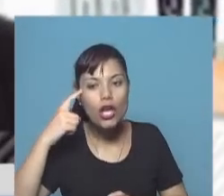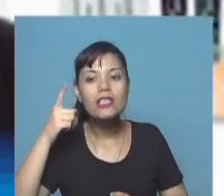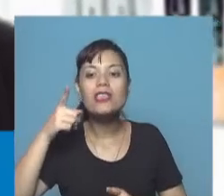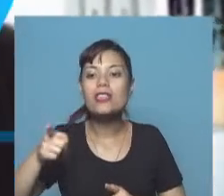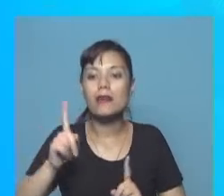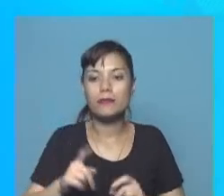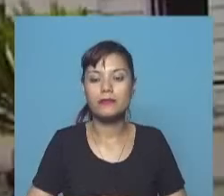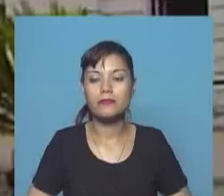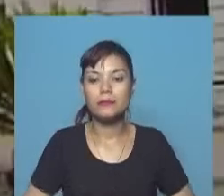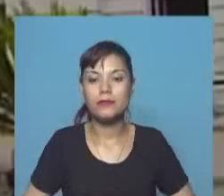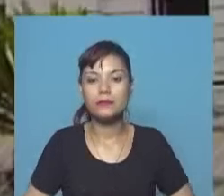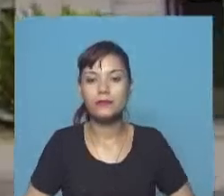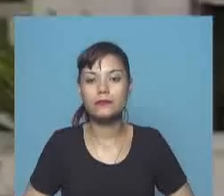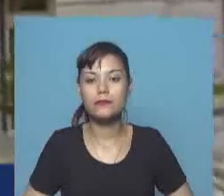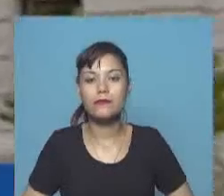en la causa.